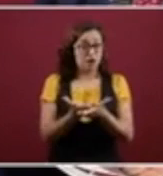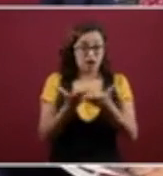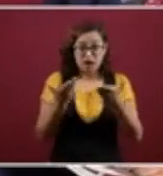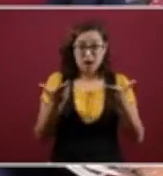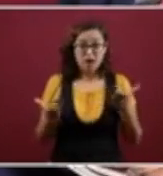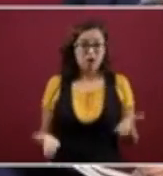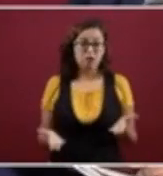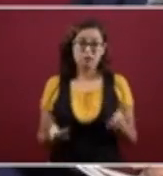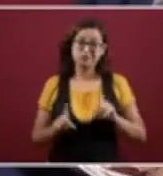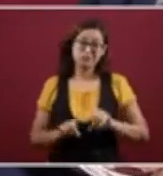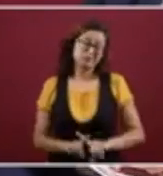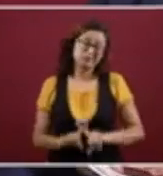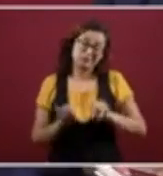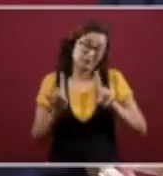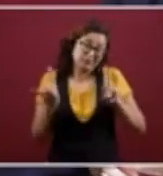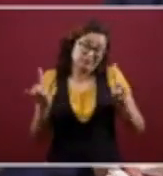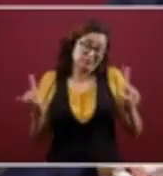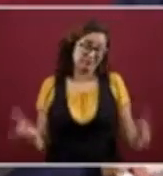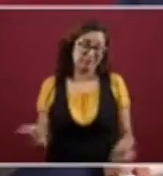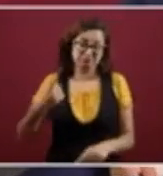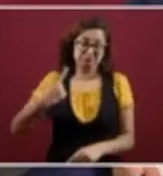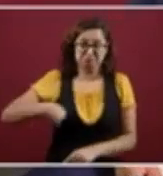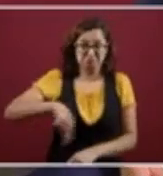pues no somos nosotros,